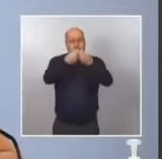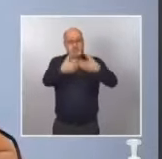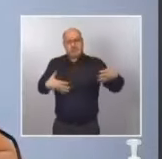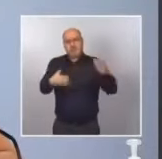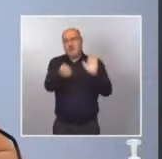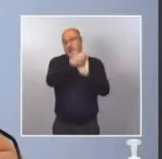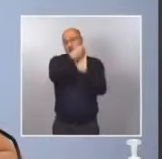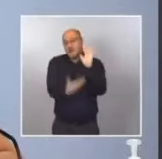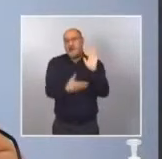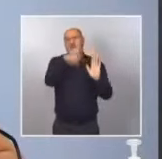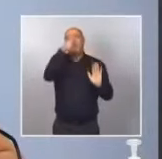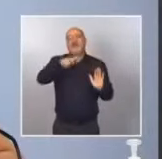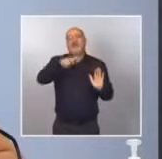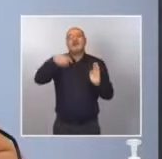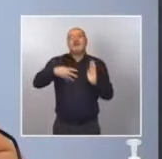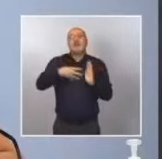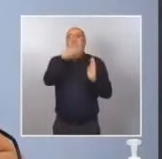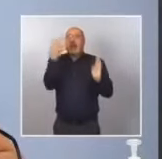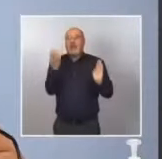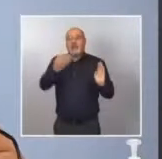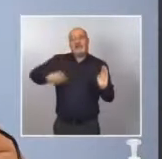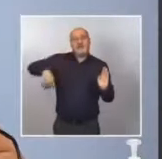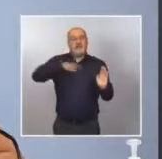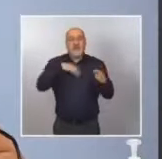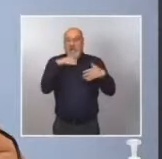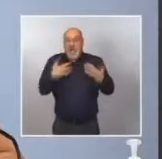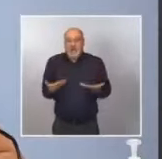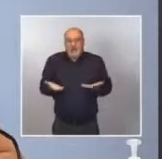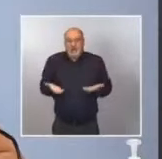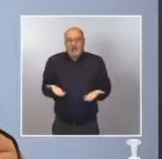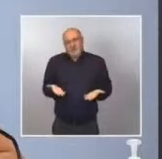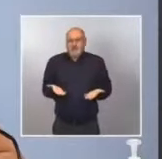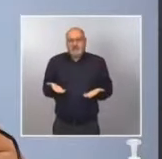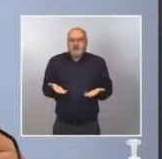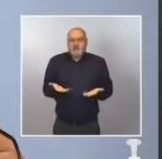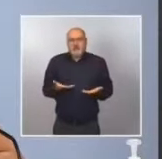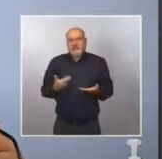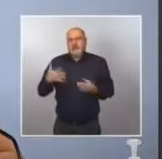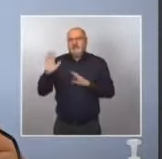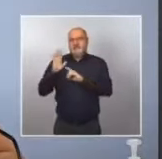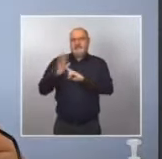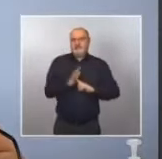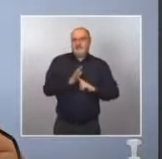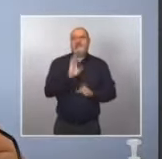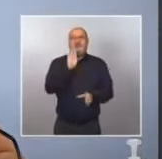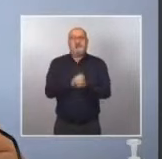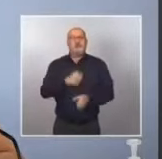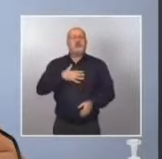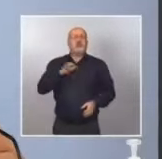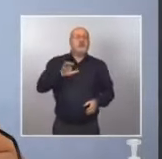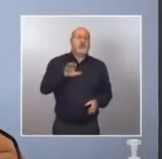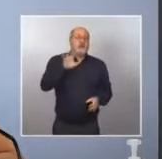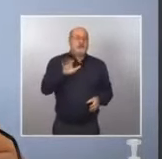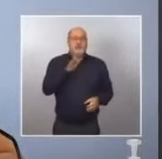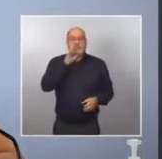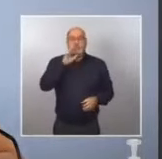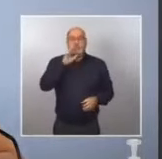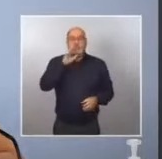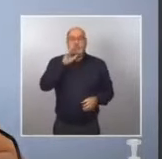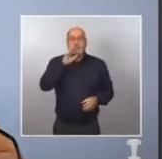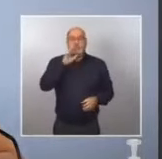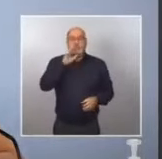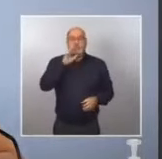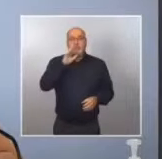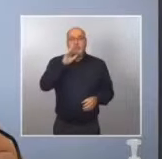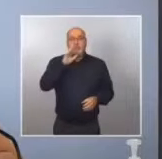lgtbi que como saben actualmente están siendo vulnerados en nuestro país quiero empezar haciendo reconocimiento